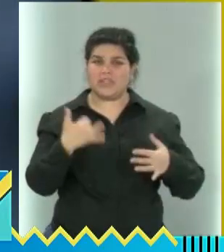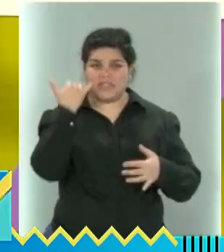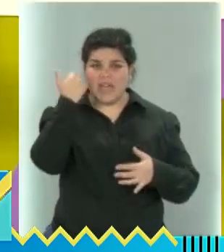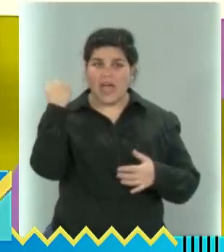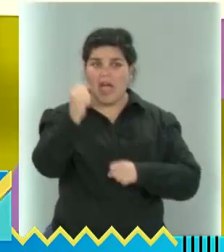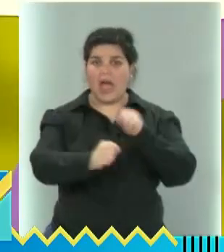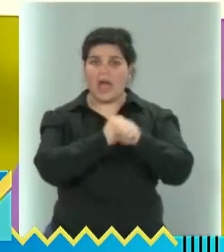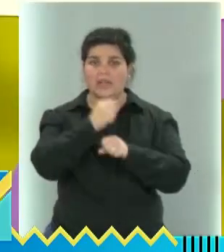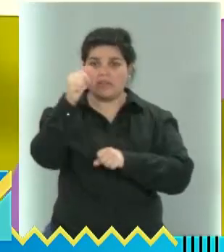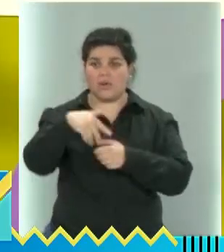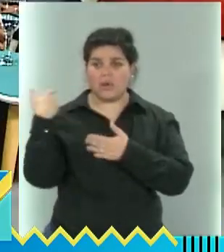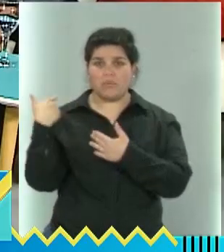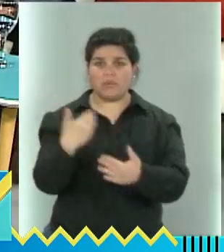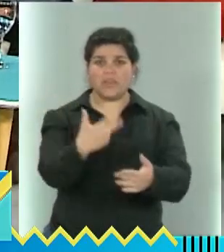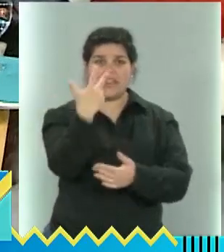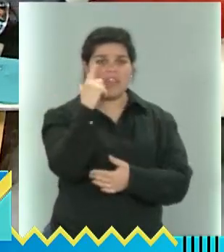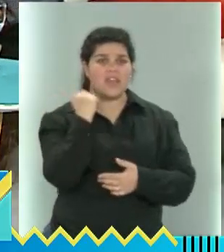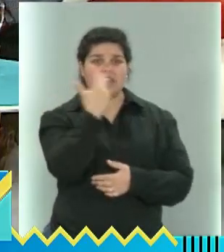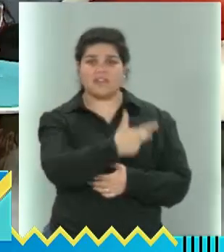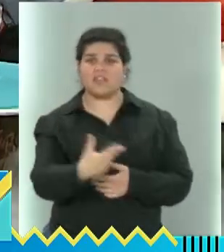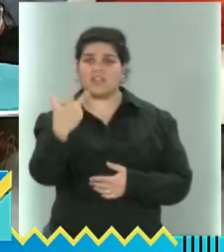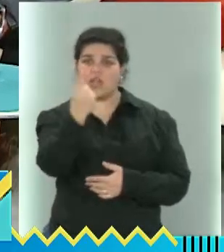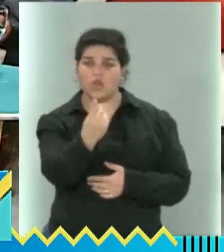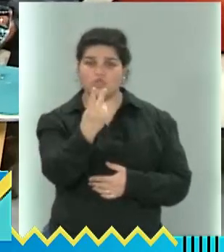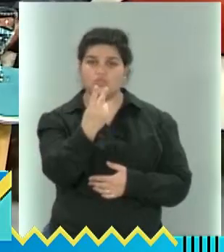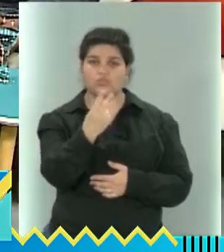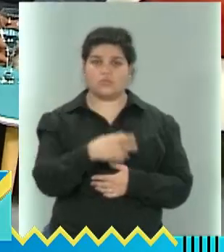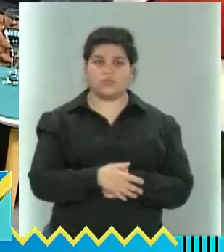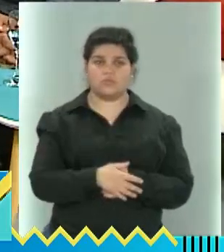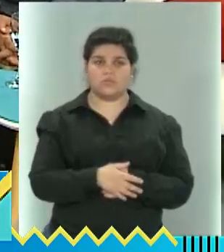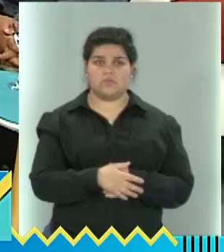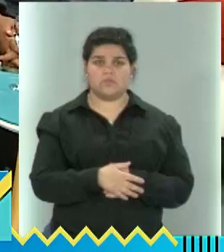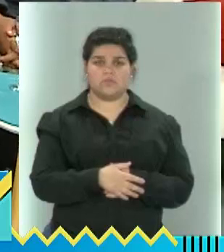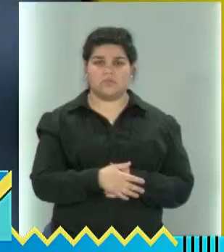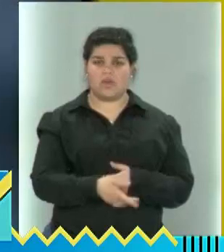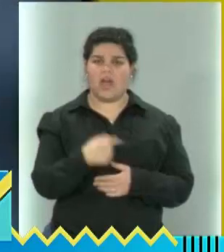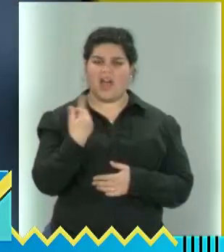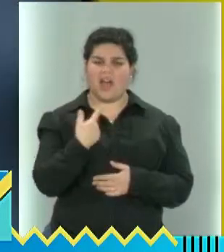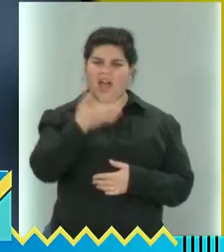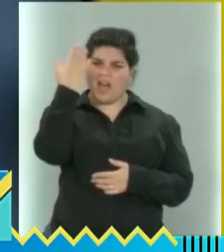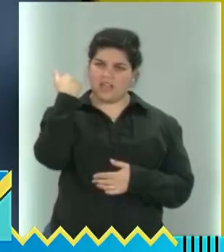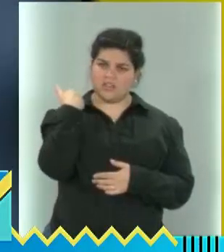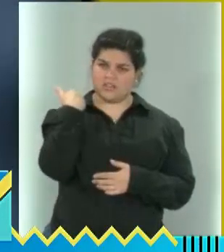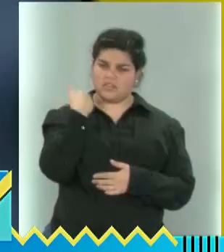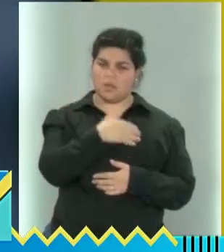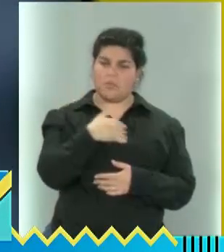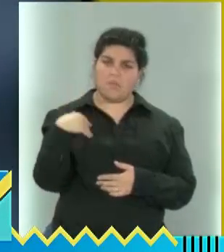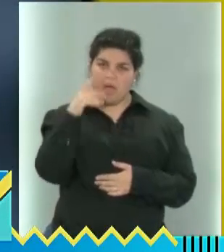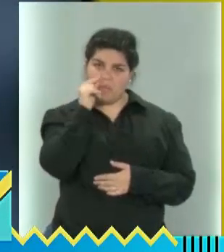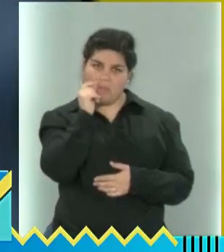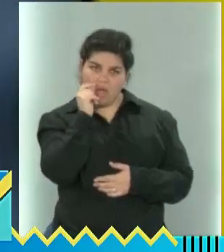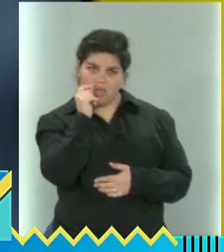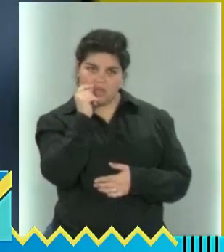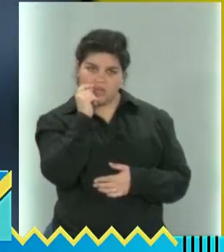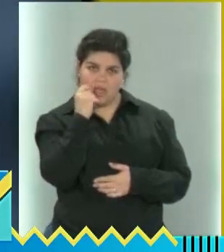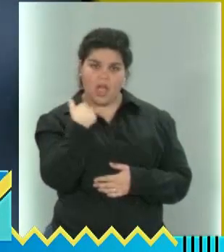días los días que se suman ya de paro. Nosotros cuando se nos quiso polarizar a algunos papás tratando de